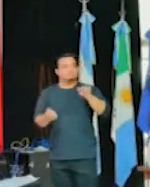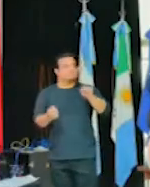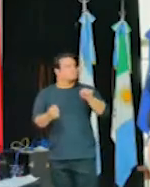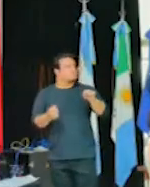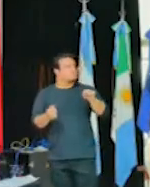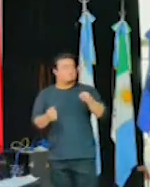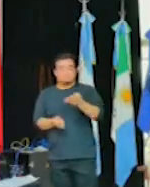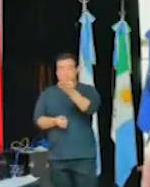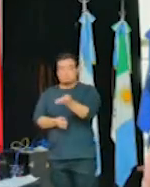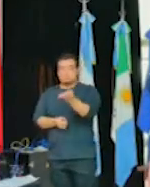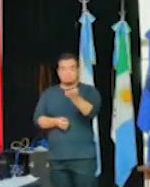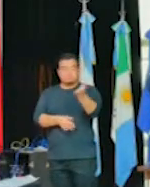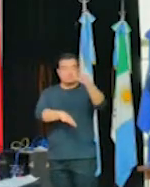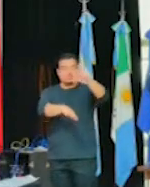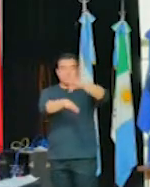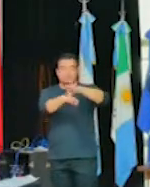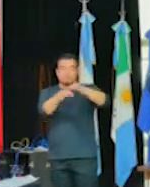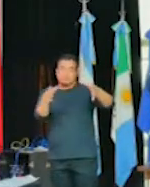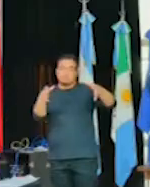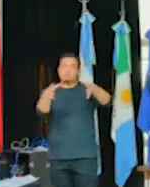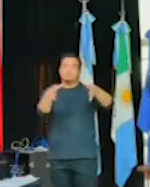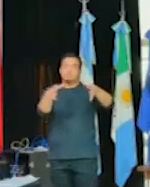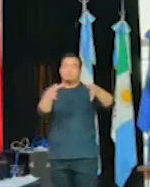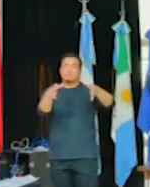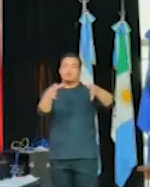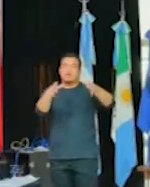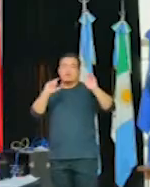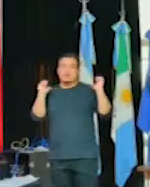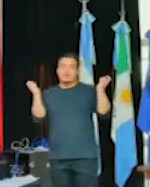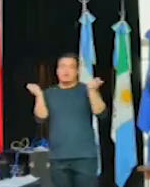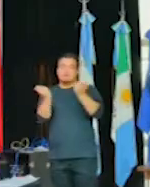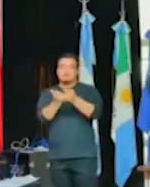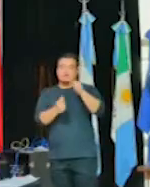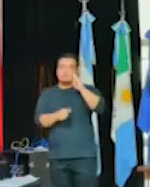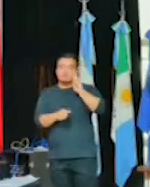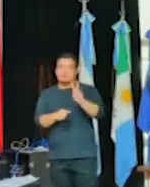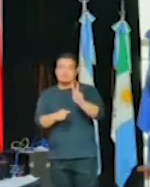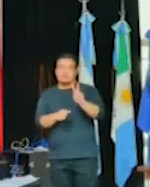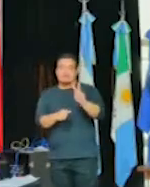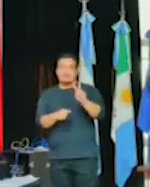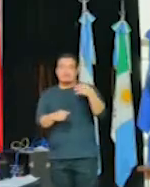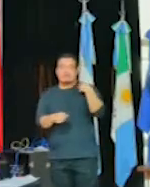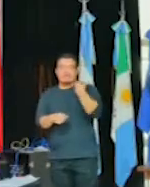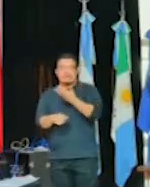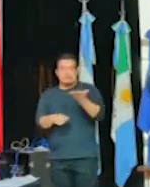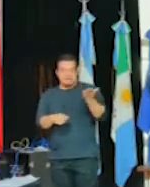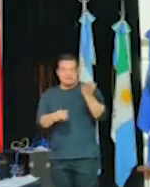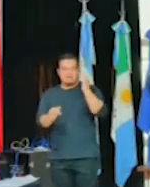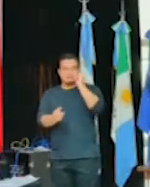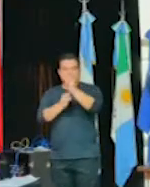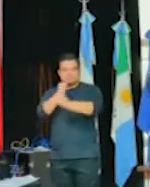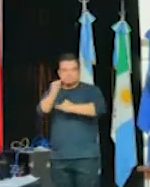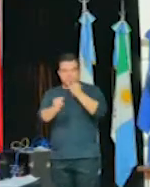el médico está visto, ¿sí? La narrativa social, el médico está visto